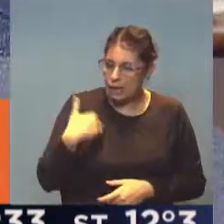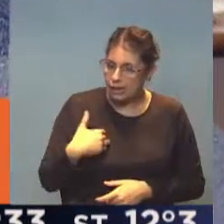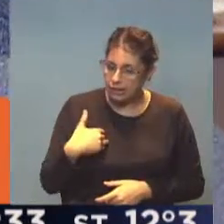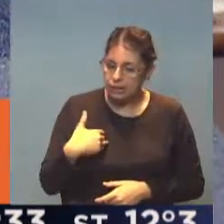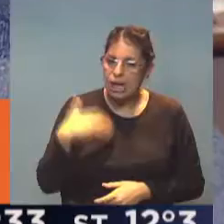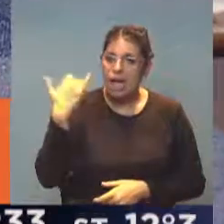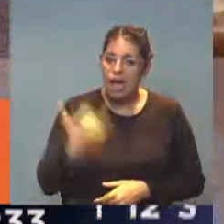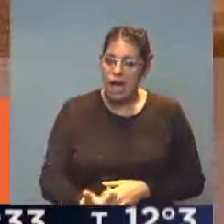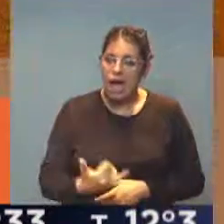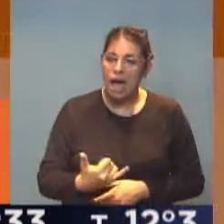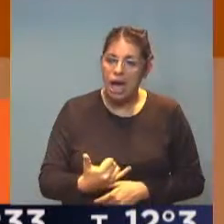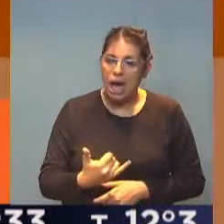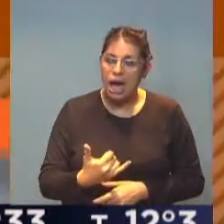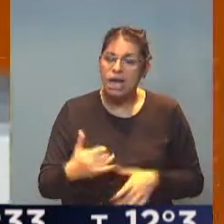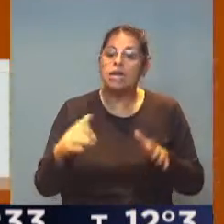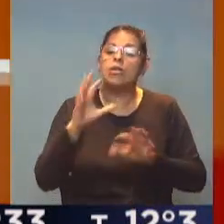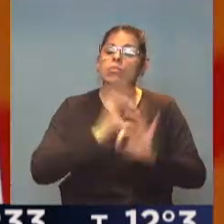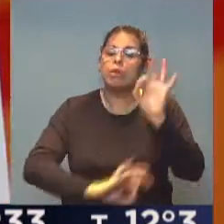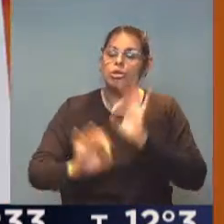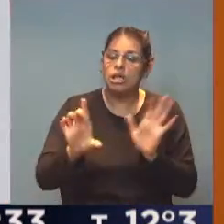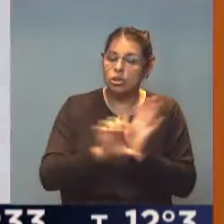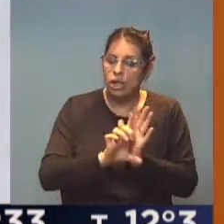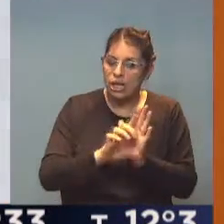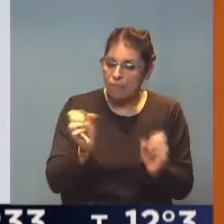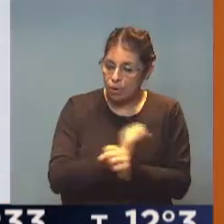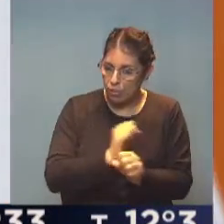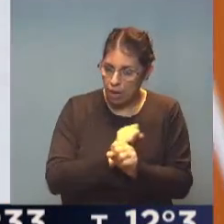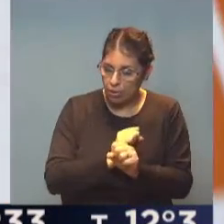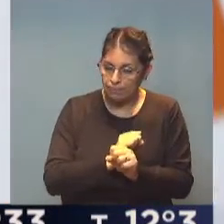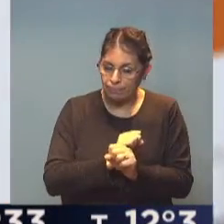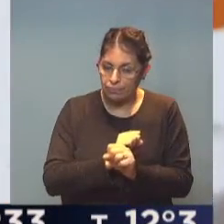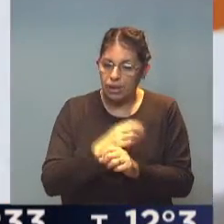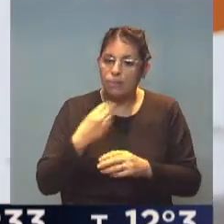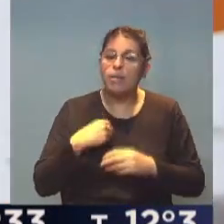tengamos los beneficios que tiene este proyecto de media sanción y que sigamos avanzando en otras cuestiones.